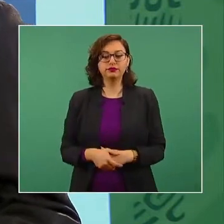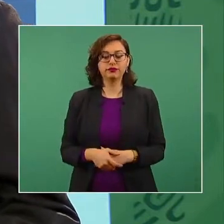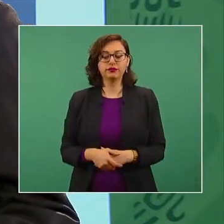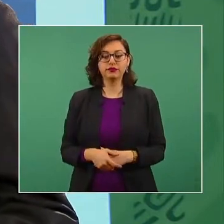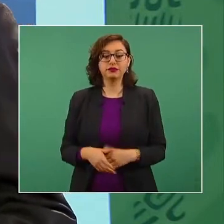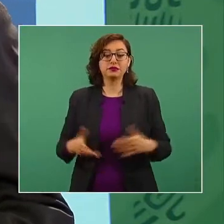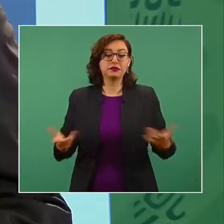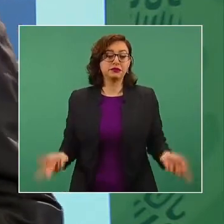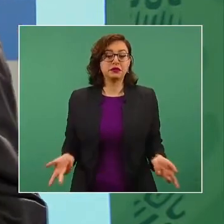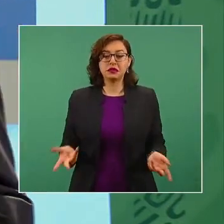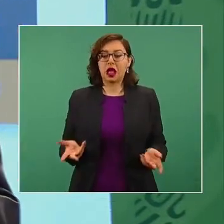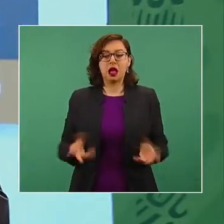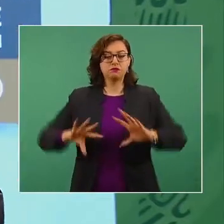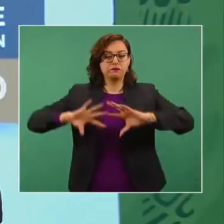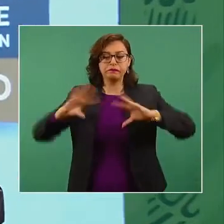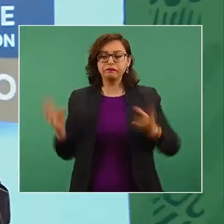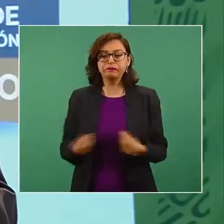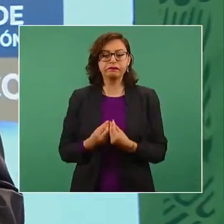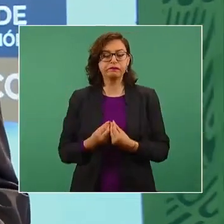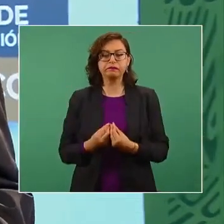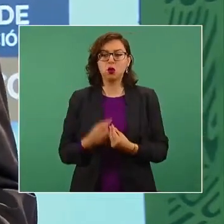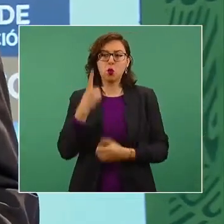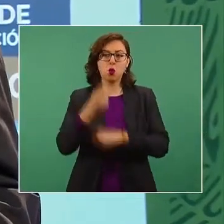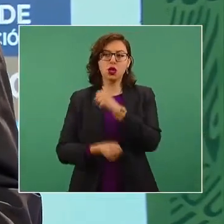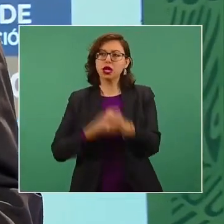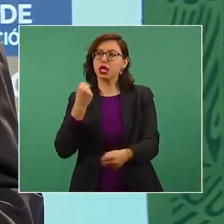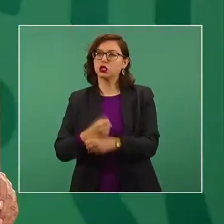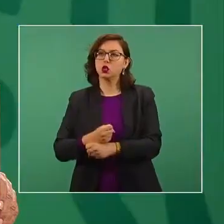Como 15 mil millones por año.